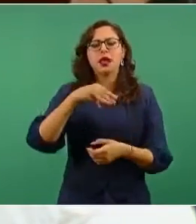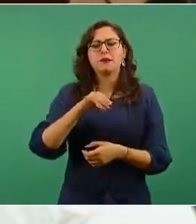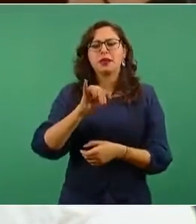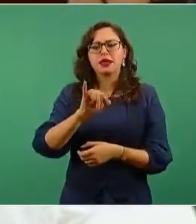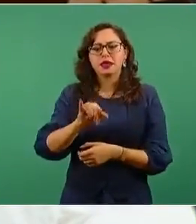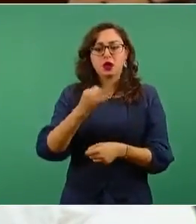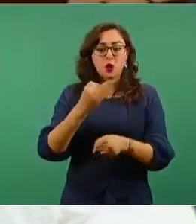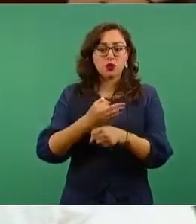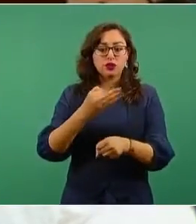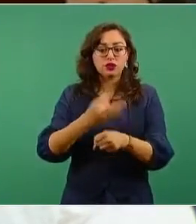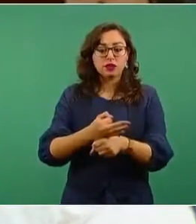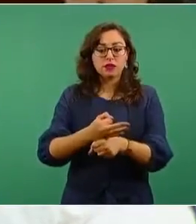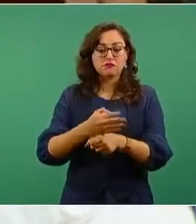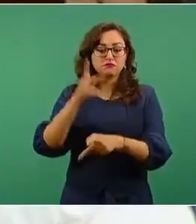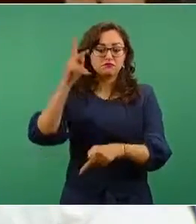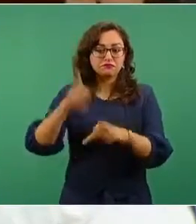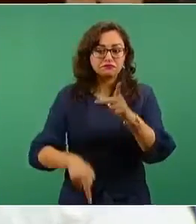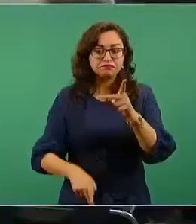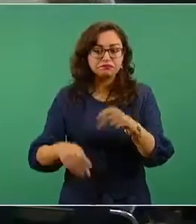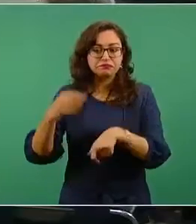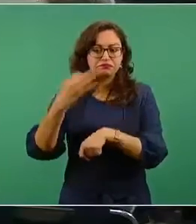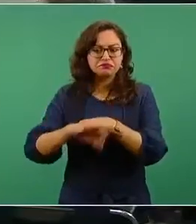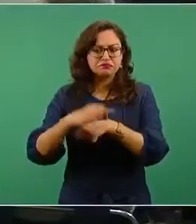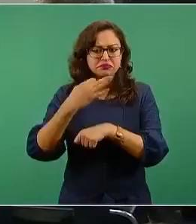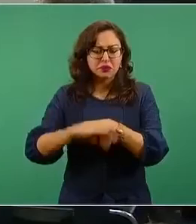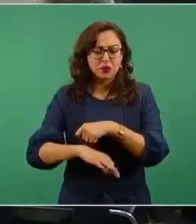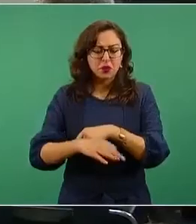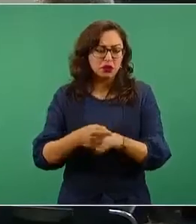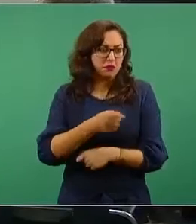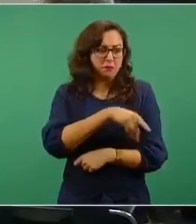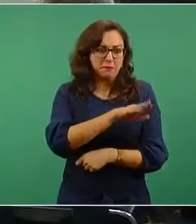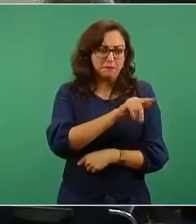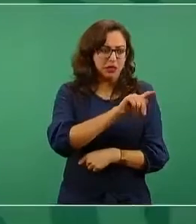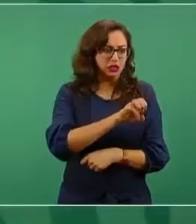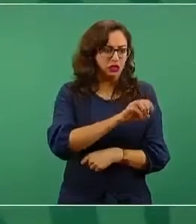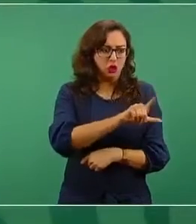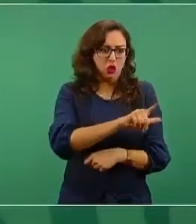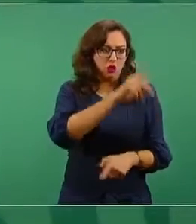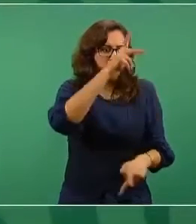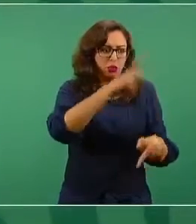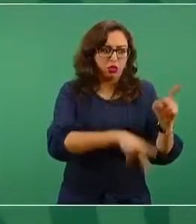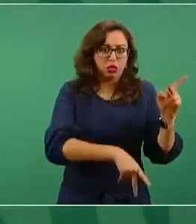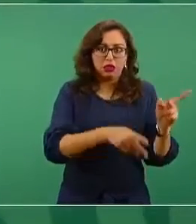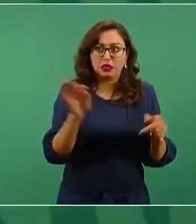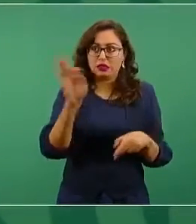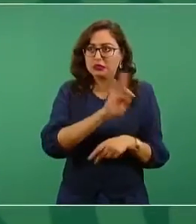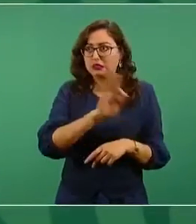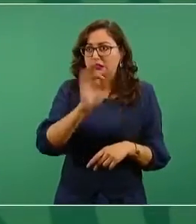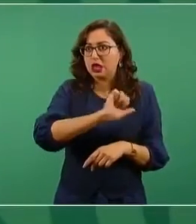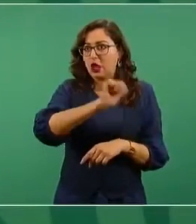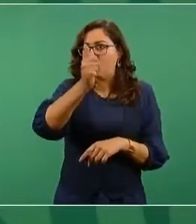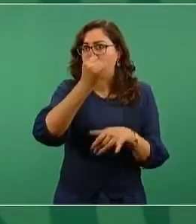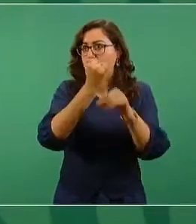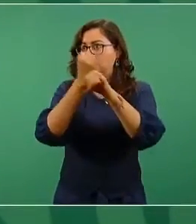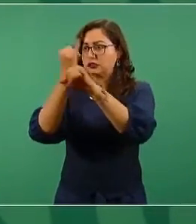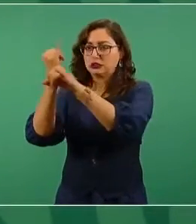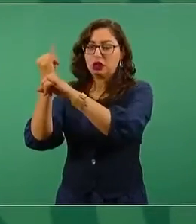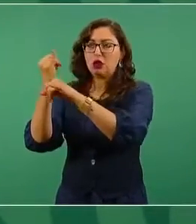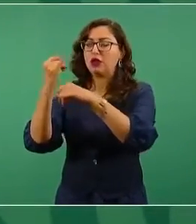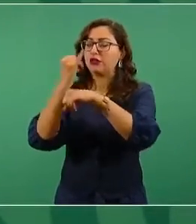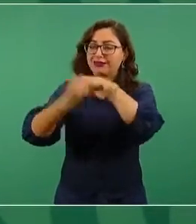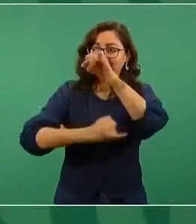suspendieron temporalmente con Vitol? No, nosotros tenemos relaciones comerciales con cualquier cantidad de